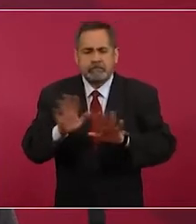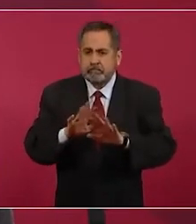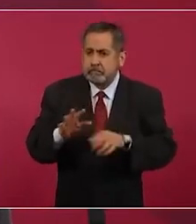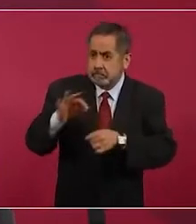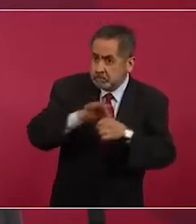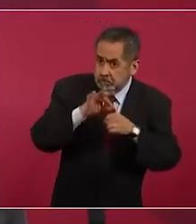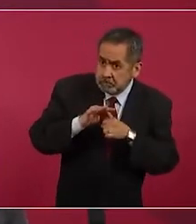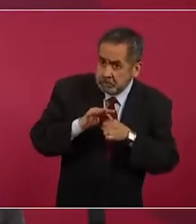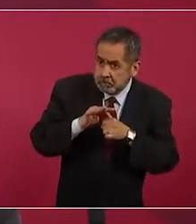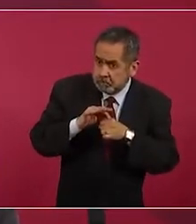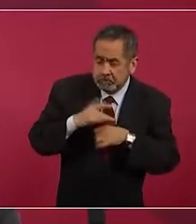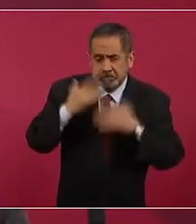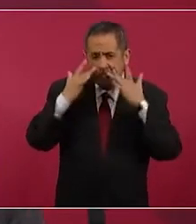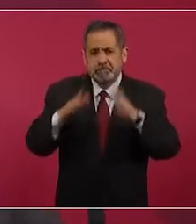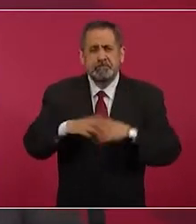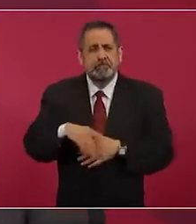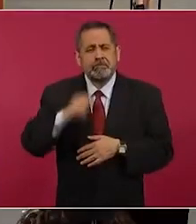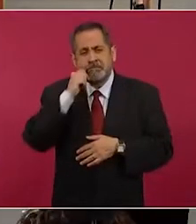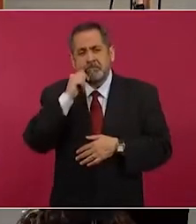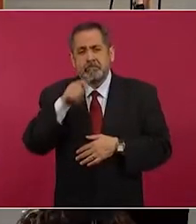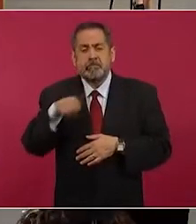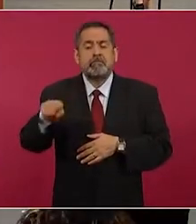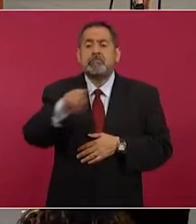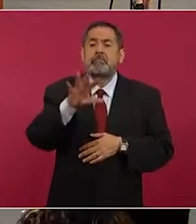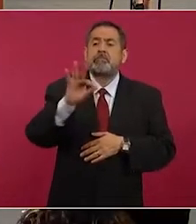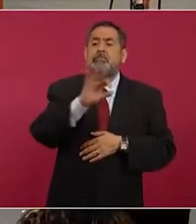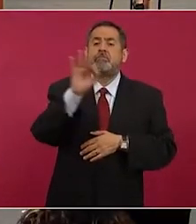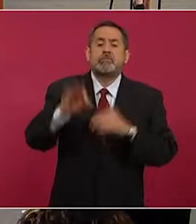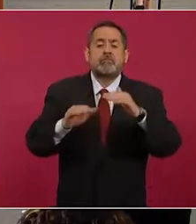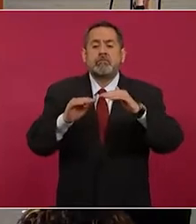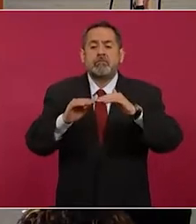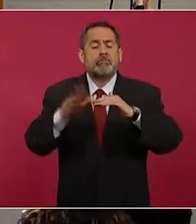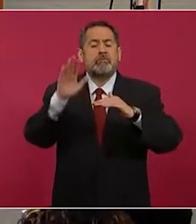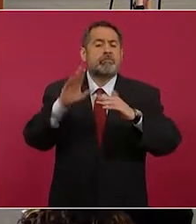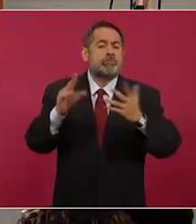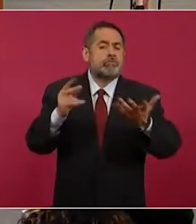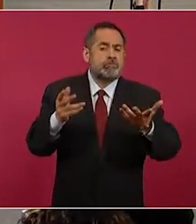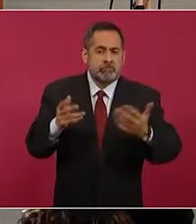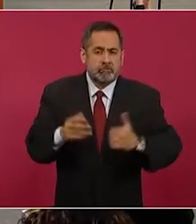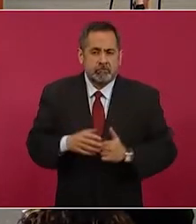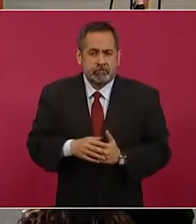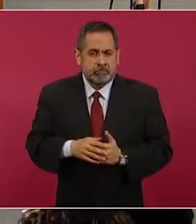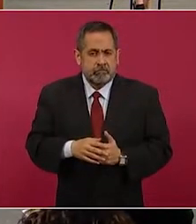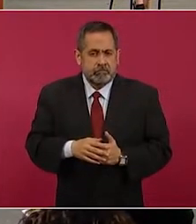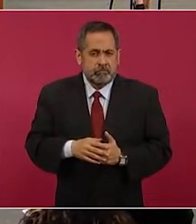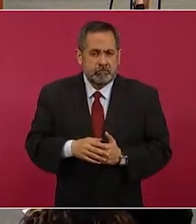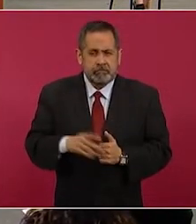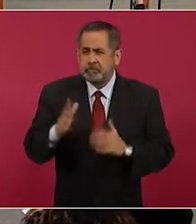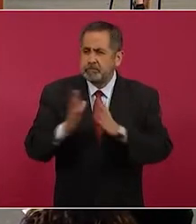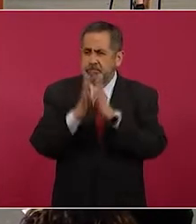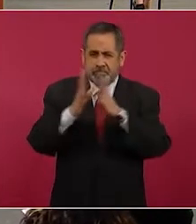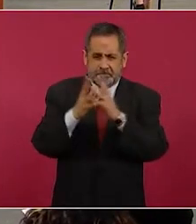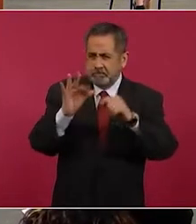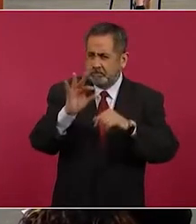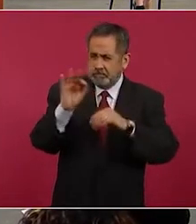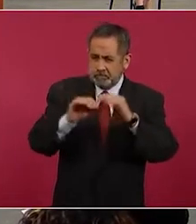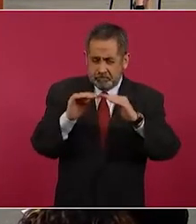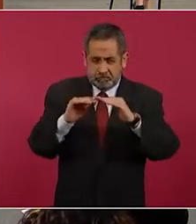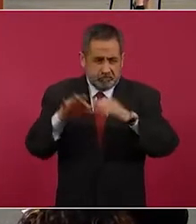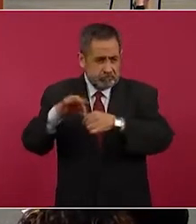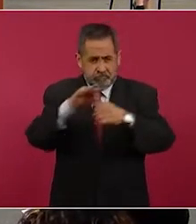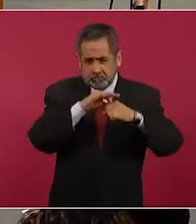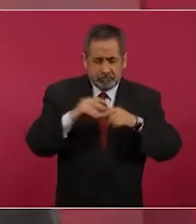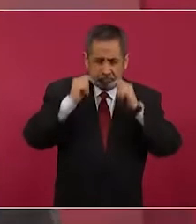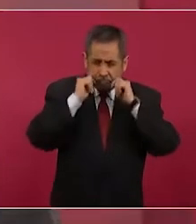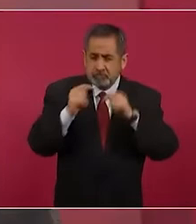no le hace que no sea el 40% del padrón que participe.